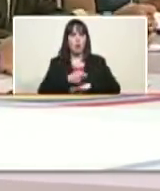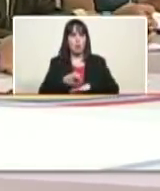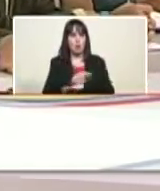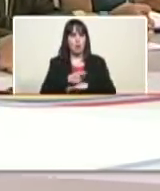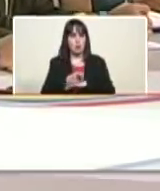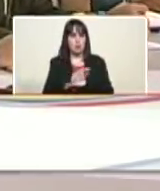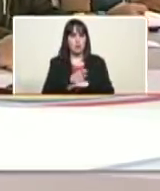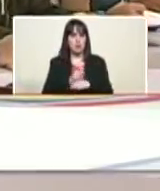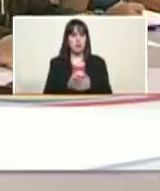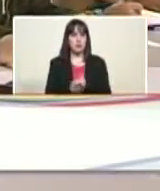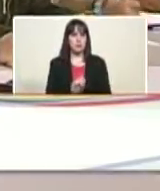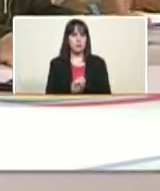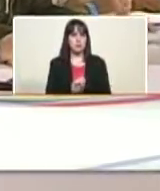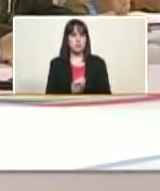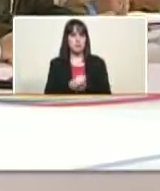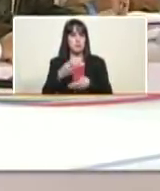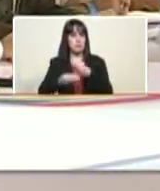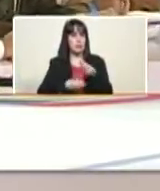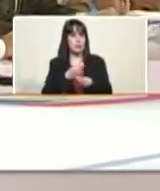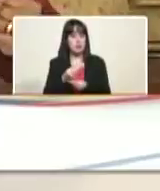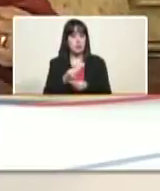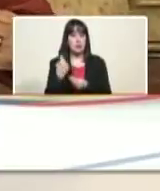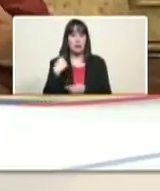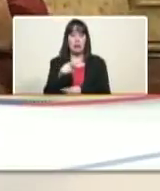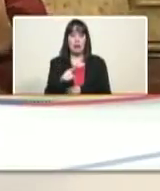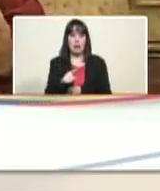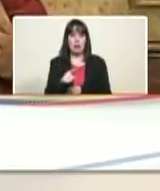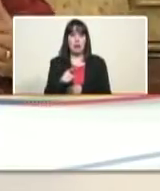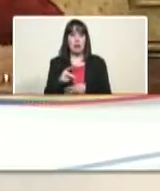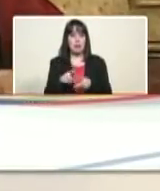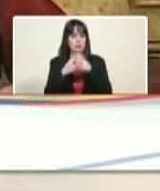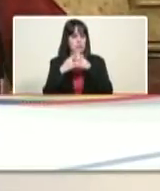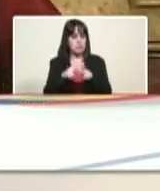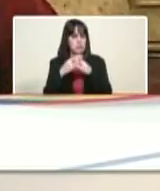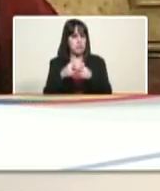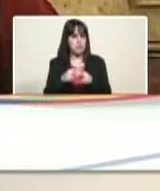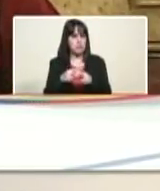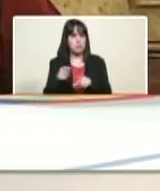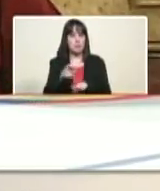que gobierna y debe tener los instrumentos para gobernar